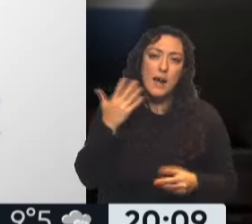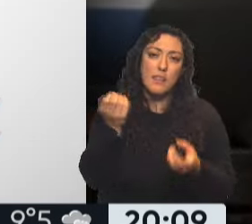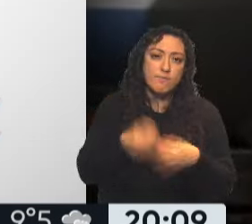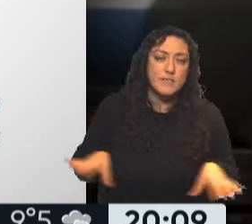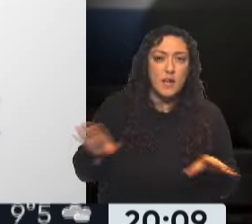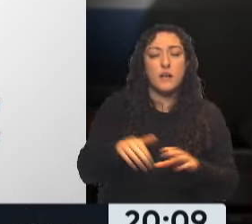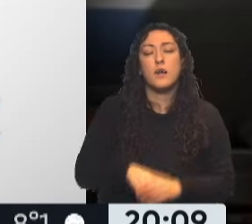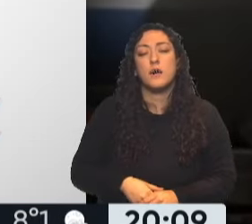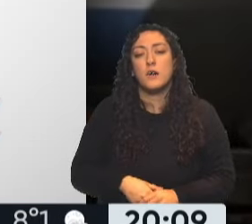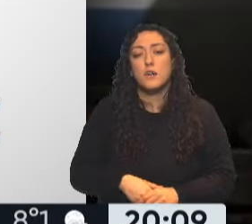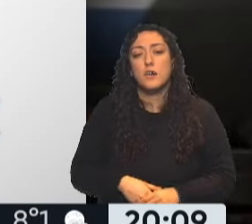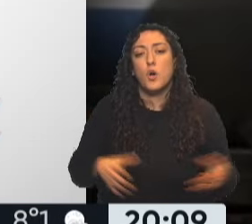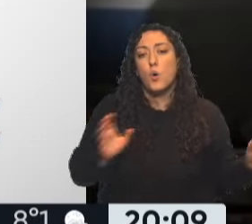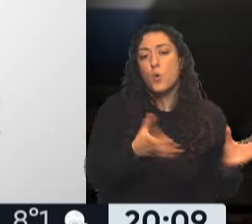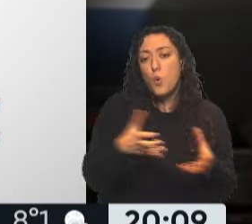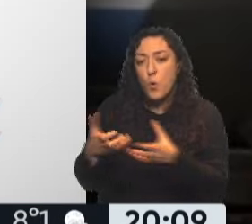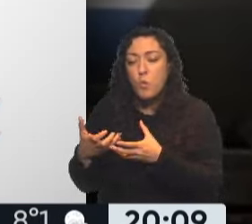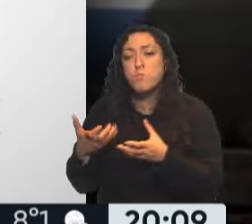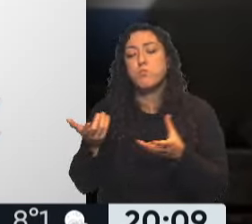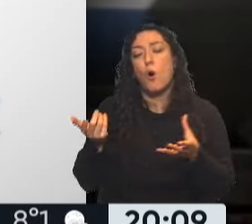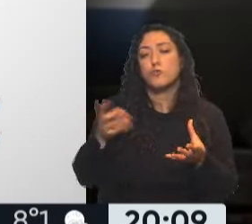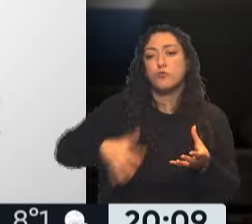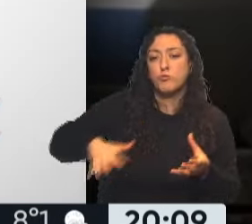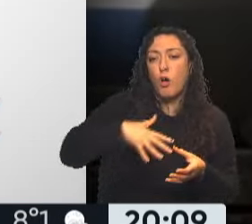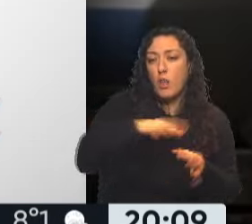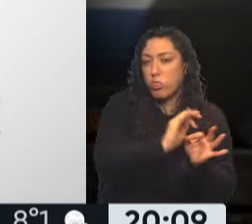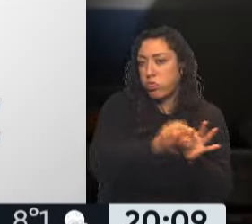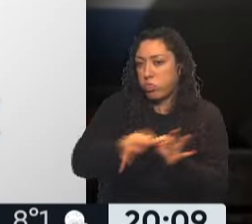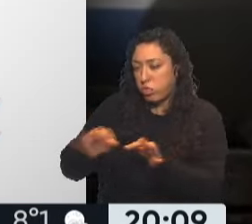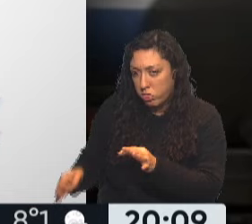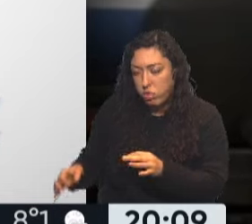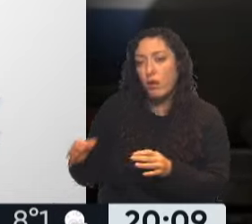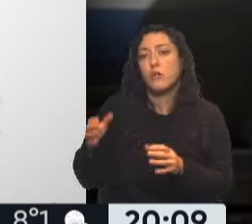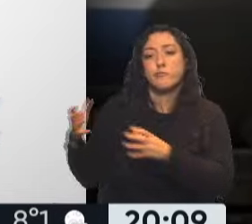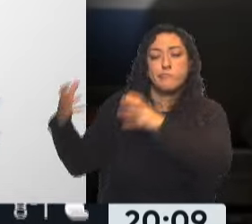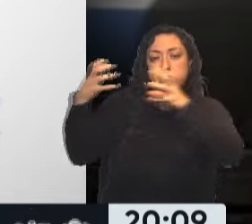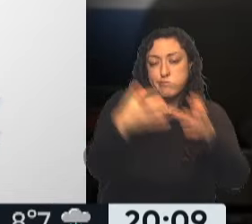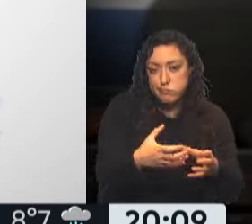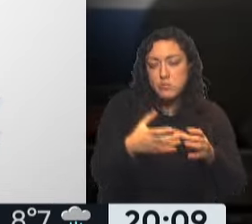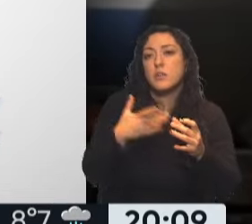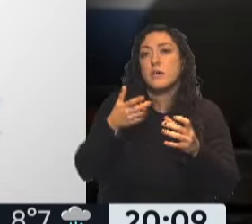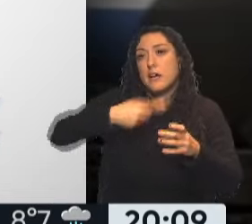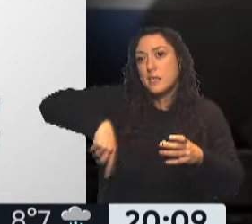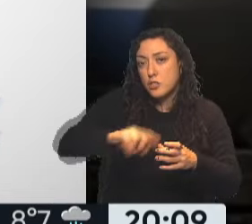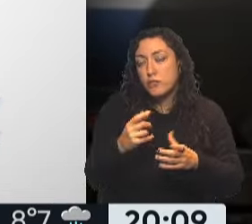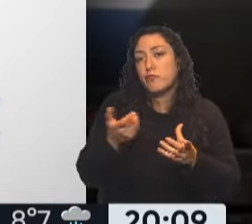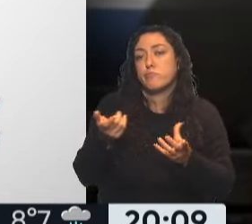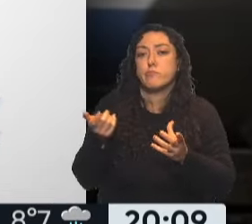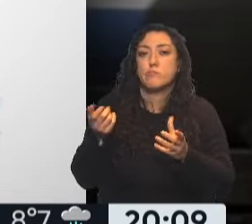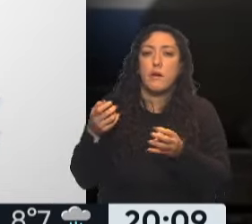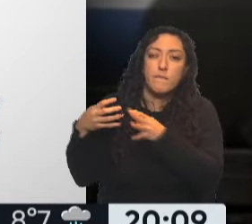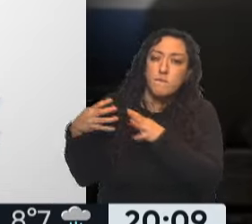la tarde varias dotaciones de varias zonas aledañas a encenada concurrieron justamente para